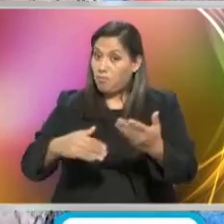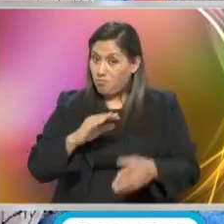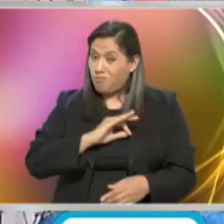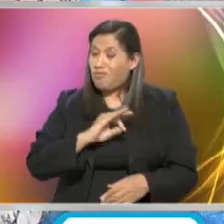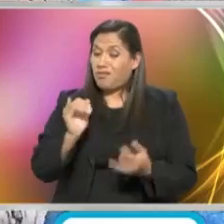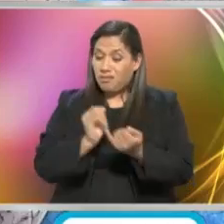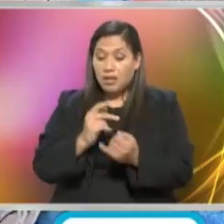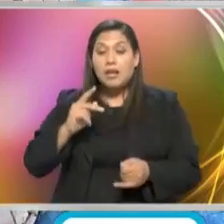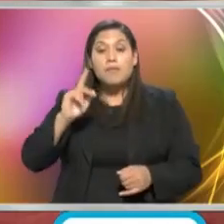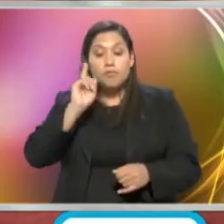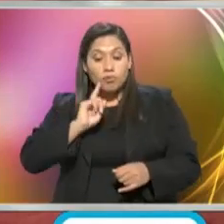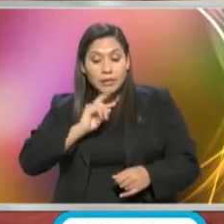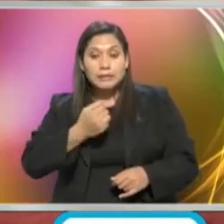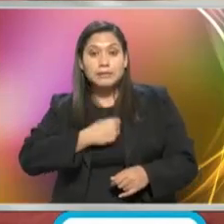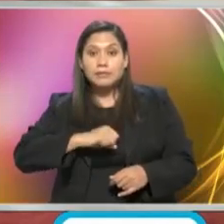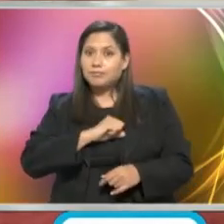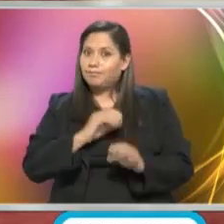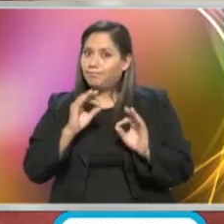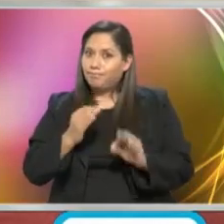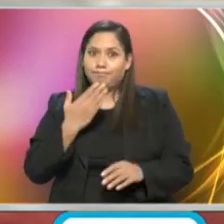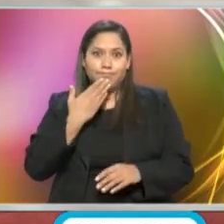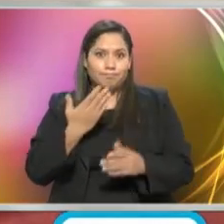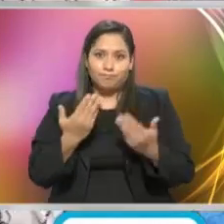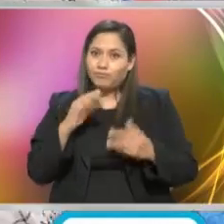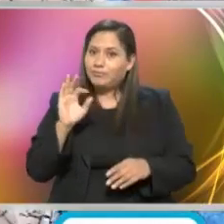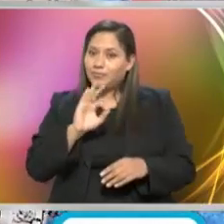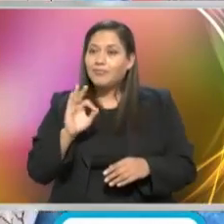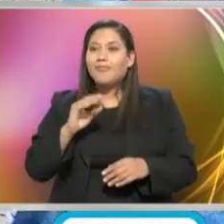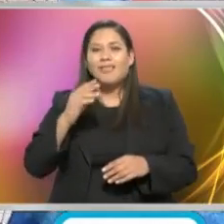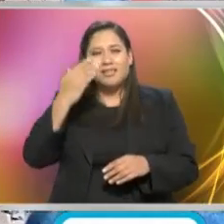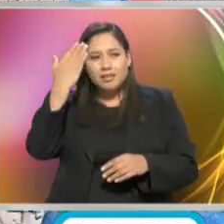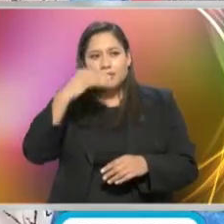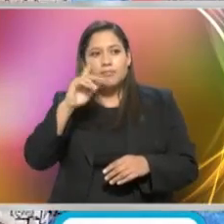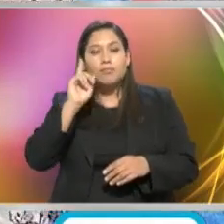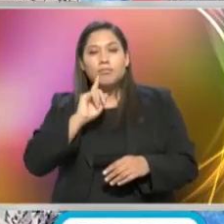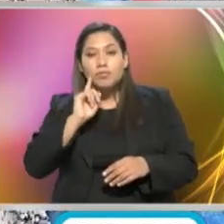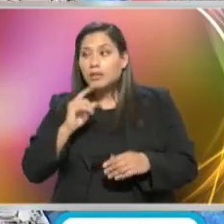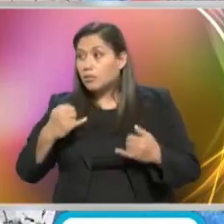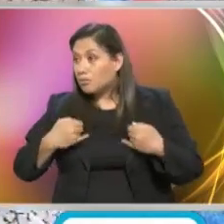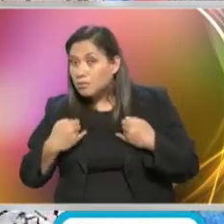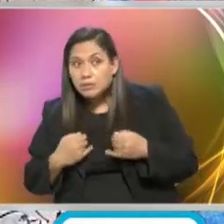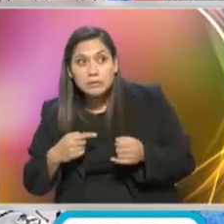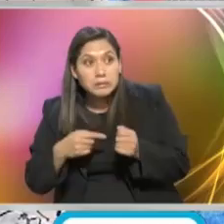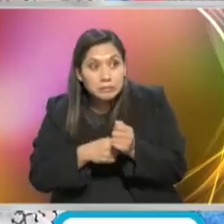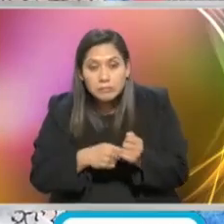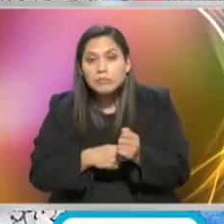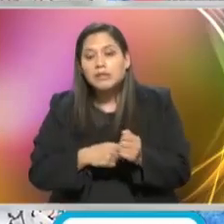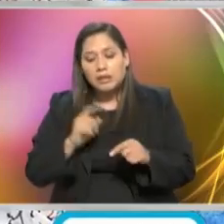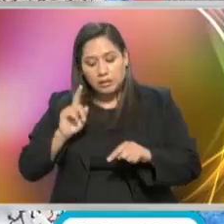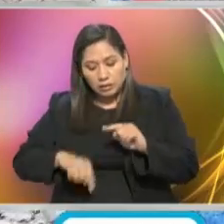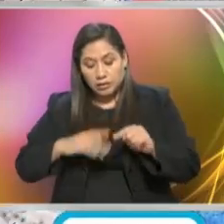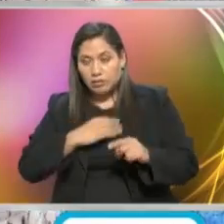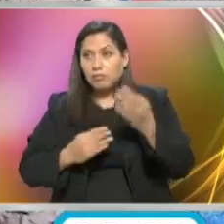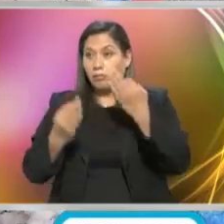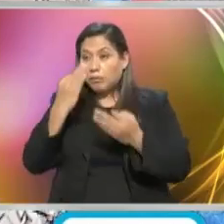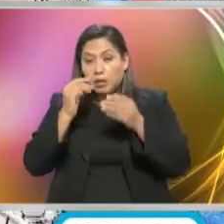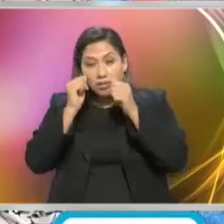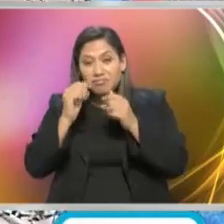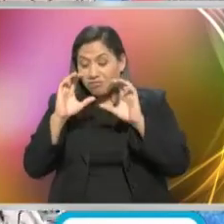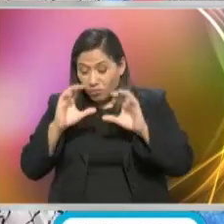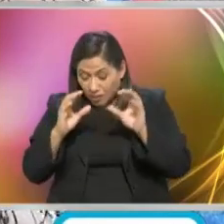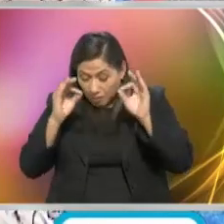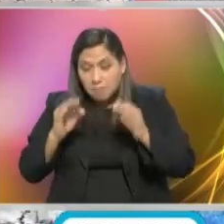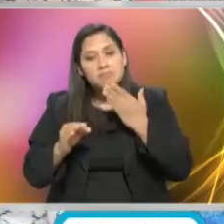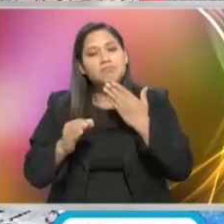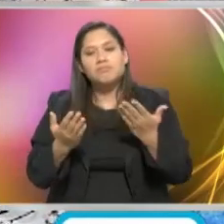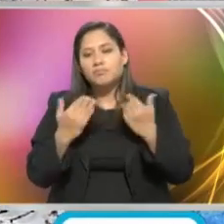que todo si la son- salud de la mujer, ¿no? Que si es en adolescentes, pues puede ser que lo hagan como escondidas, entonces no van a tener los cuidados adecuados. Y si aún